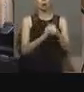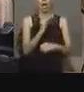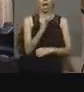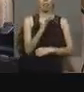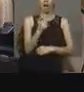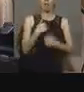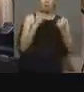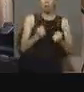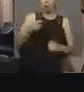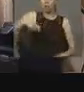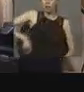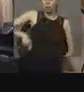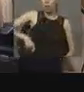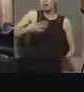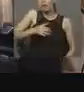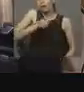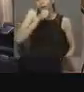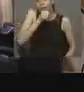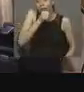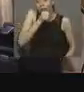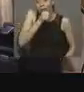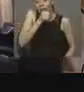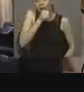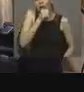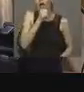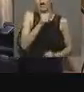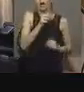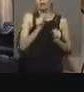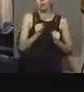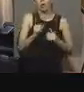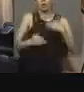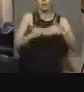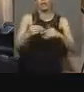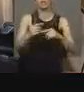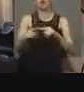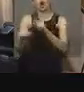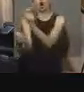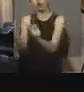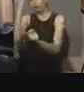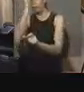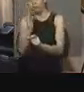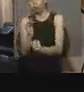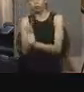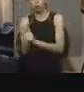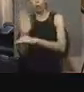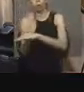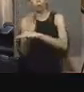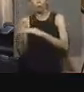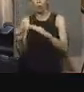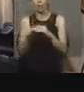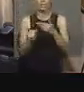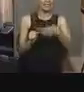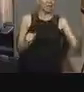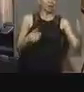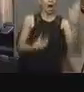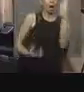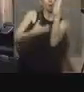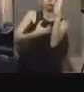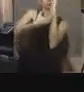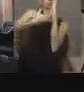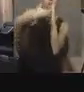de pensionarse por vejez, permitiendo el funcionamiento, el desarrollo de la carrera de los demás funcionarios y funcionarias de dicha institución, fue